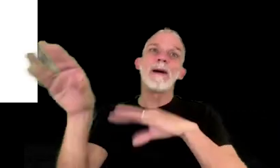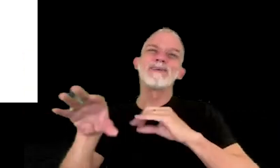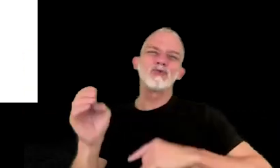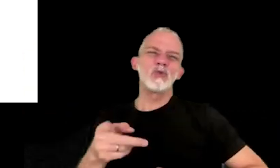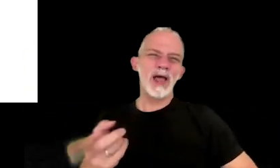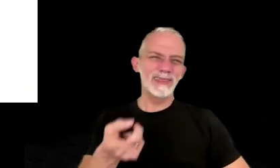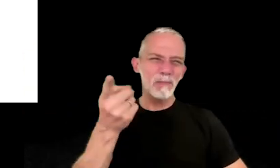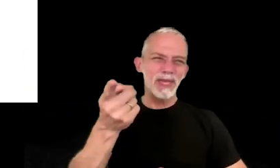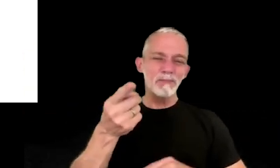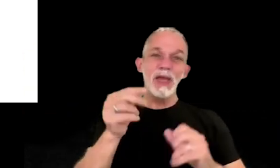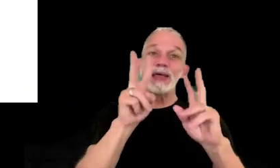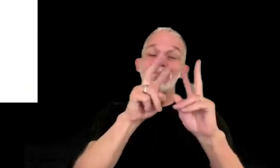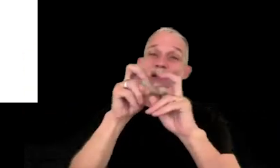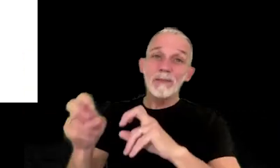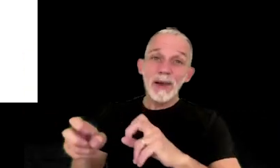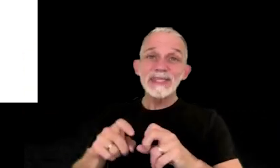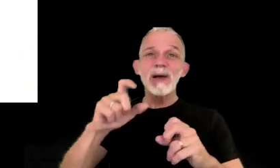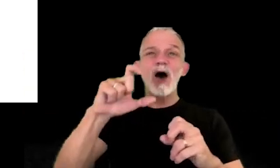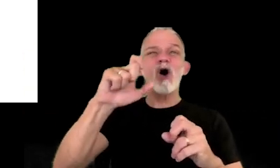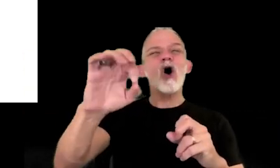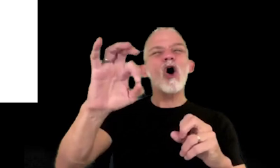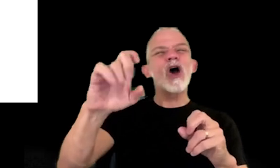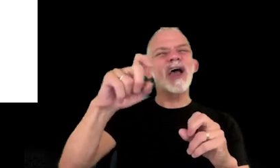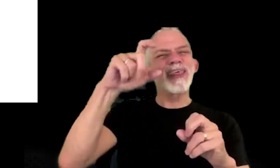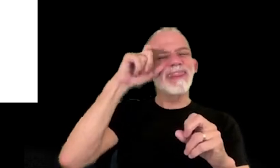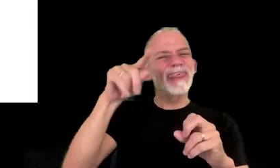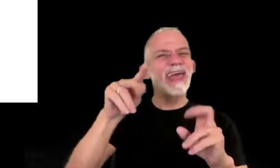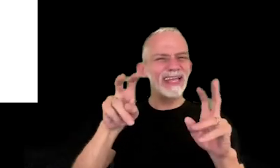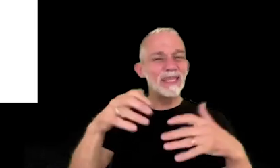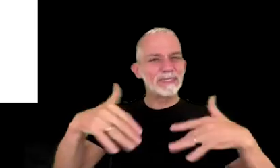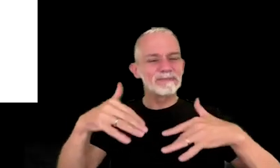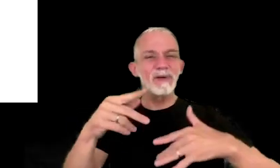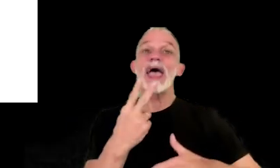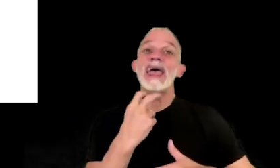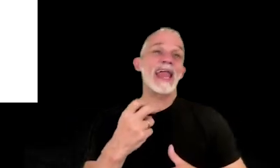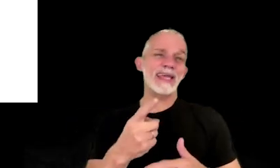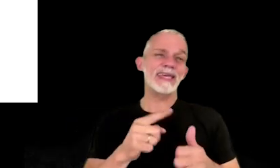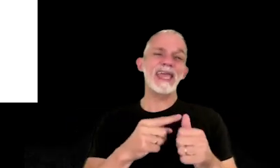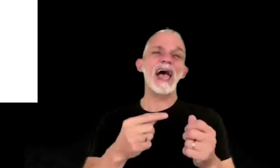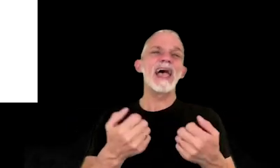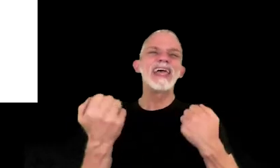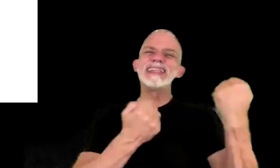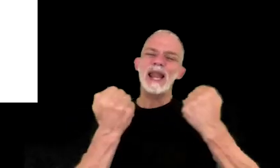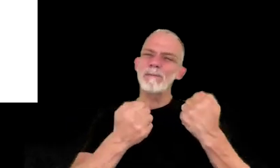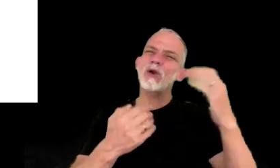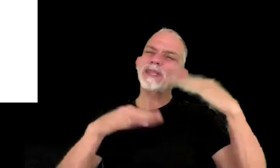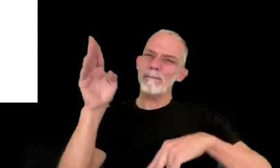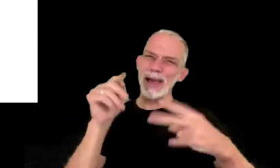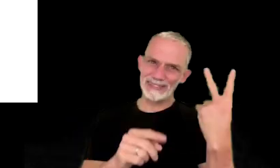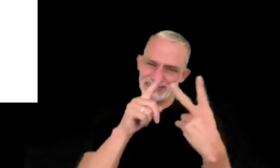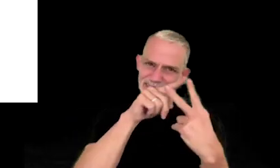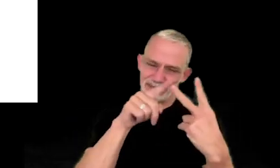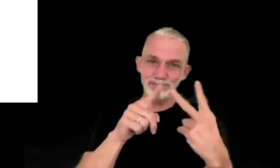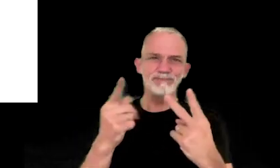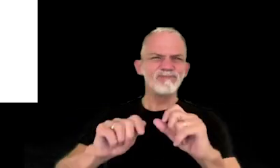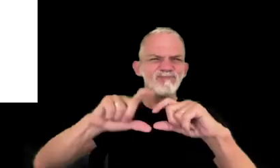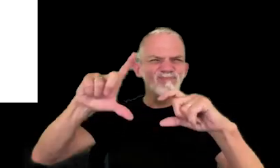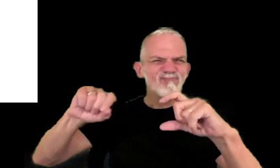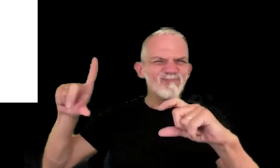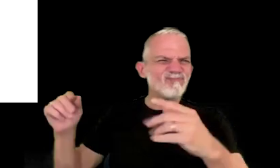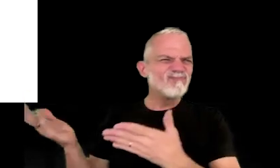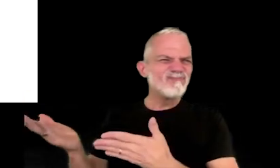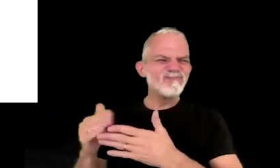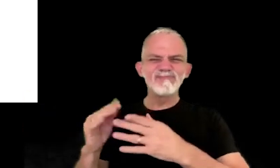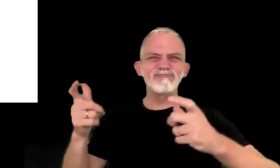son los temas que la OCDE ha venido trabajando hace tiempo, pero recuerden, es energía y transporte las grandes bases. Esta es una reunión